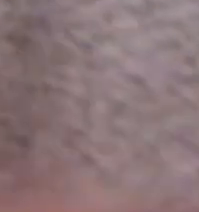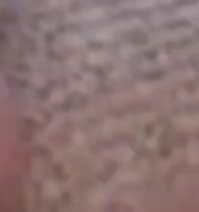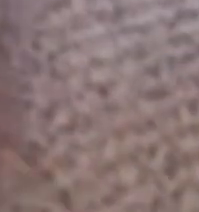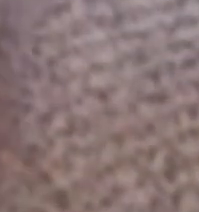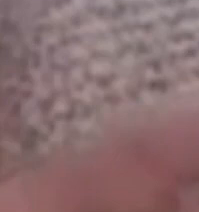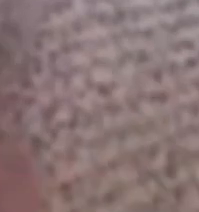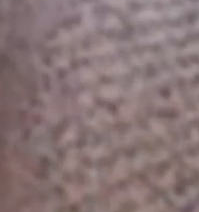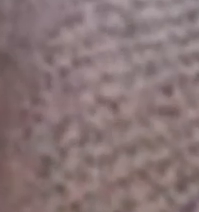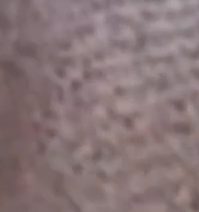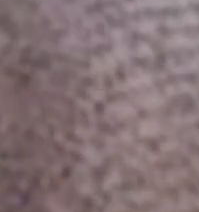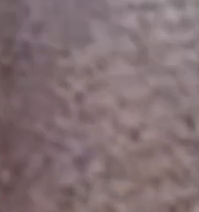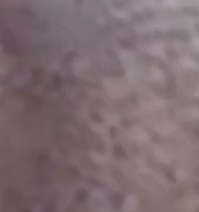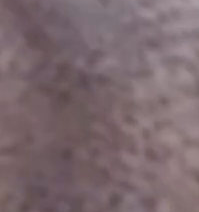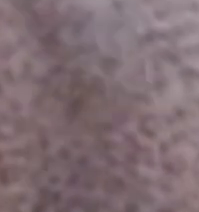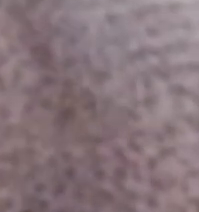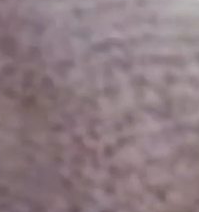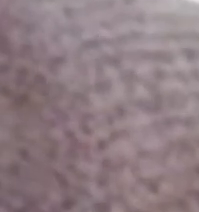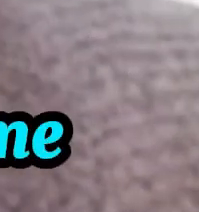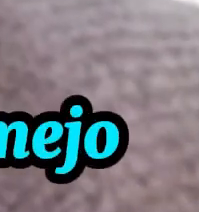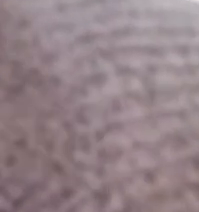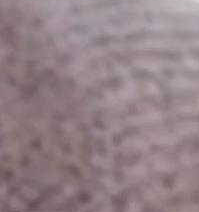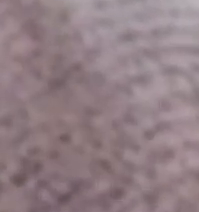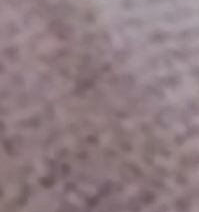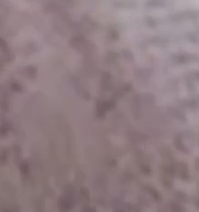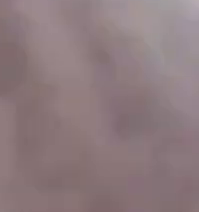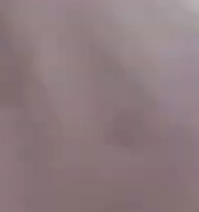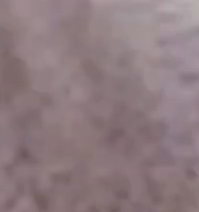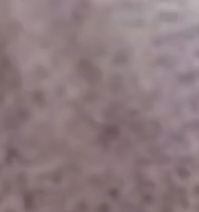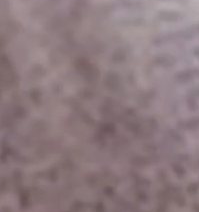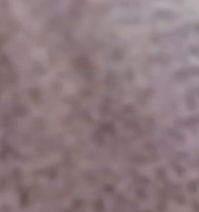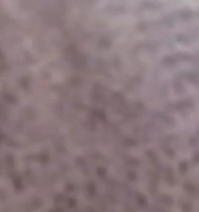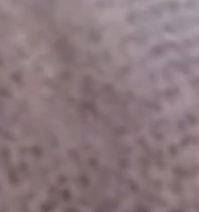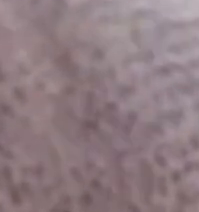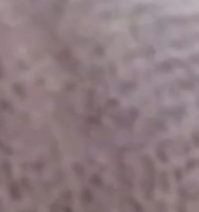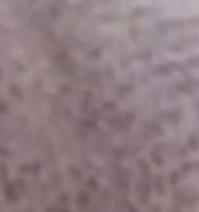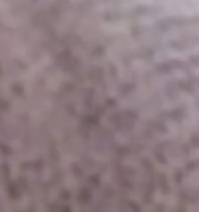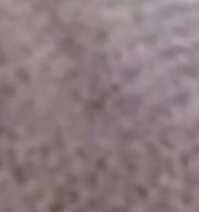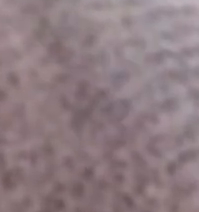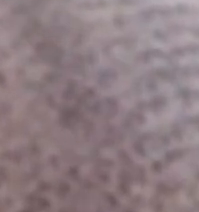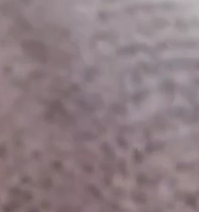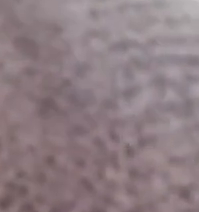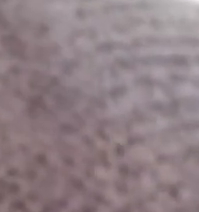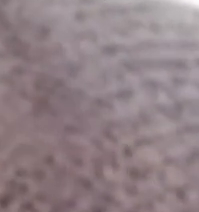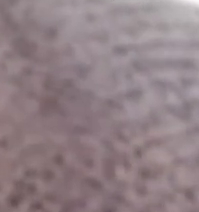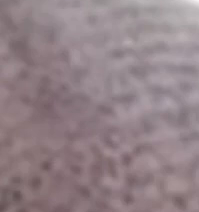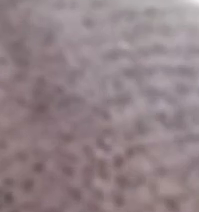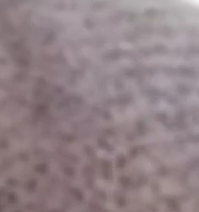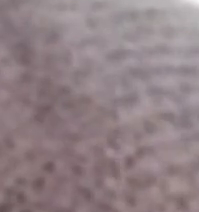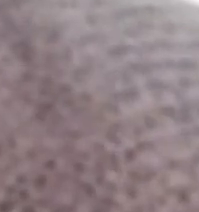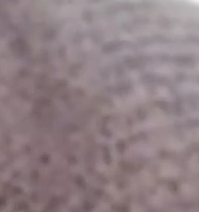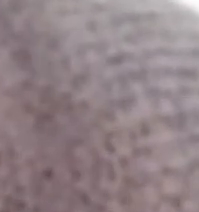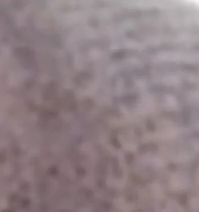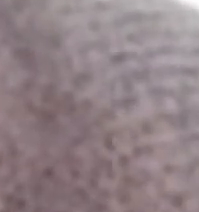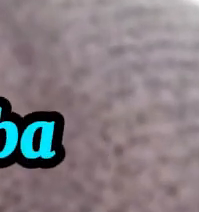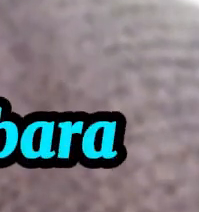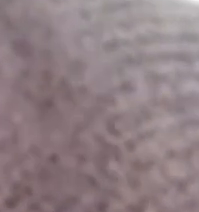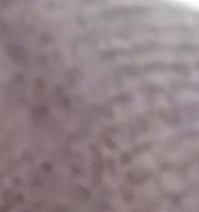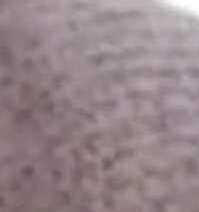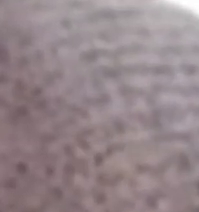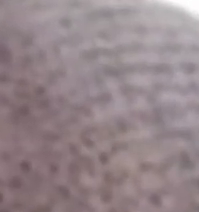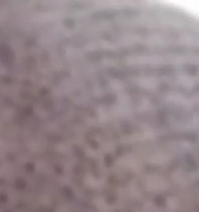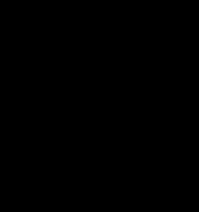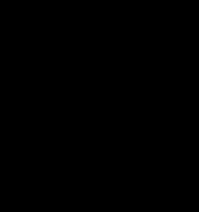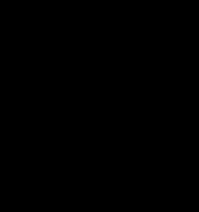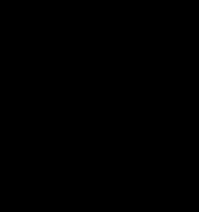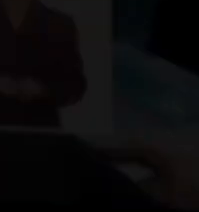tal vez duchándose puedan caminar mejor. Nos vemos, mi gente. Aquí les dejo el pequeño encuentro que tuvo Marrero Cruz en Jibara con